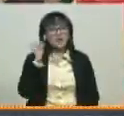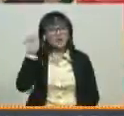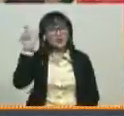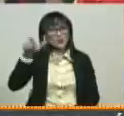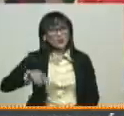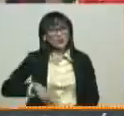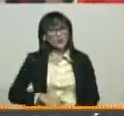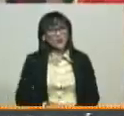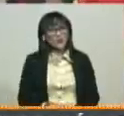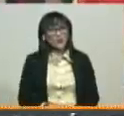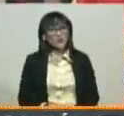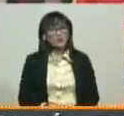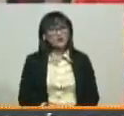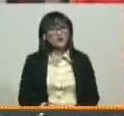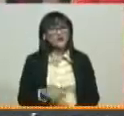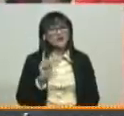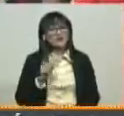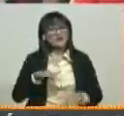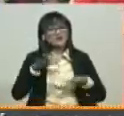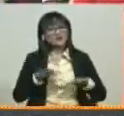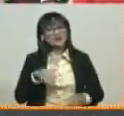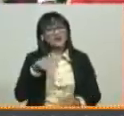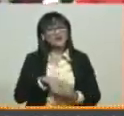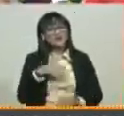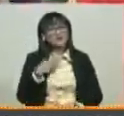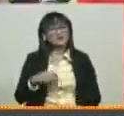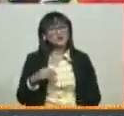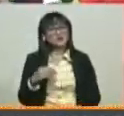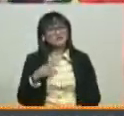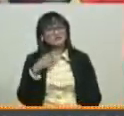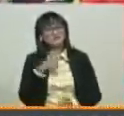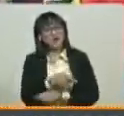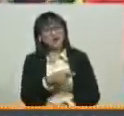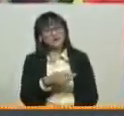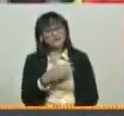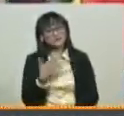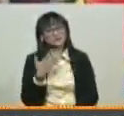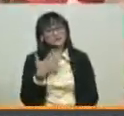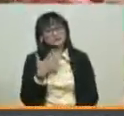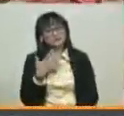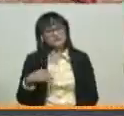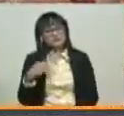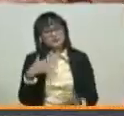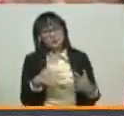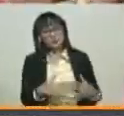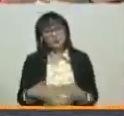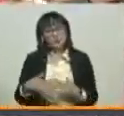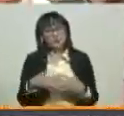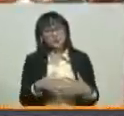Maduro tiene que suspender las elecciones, es mi orden.